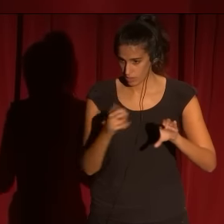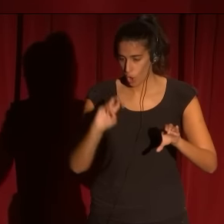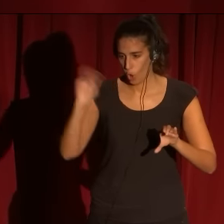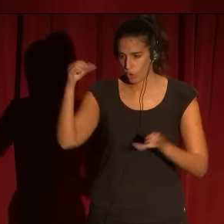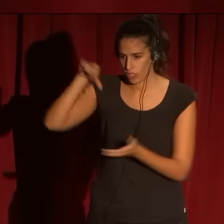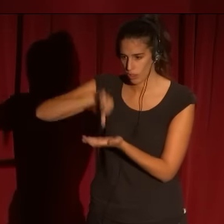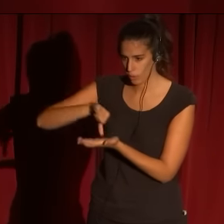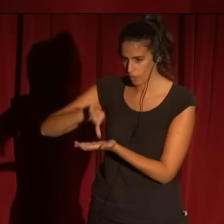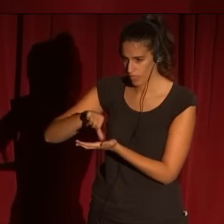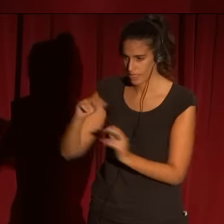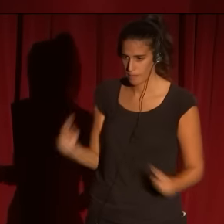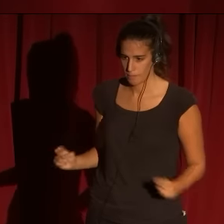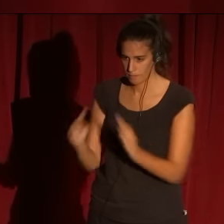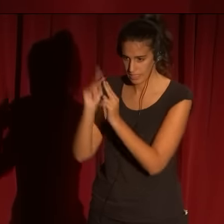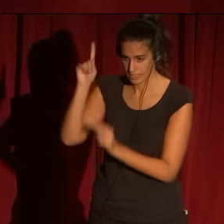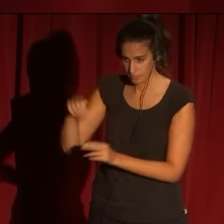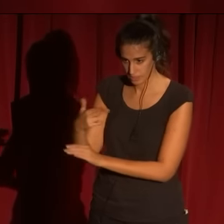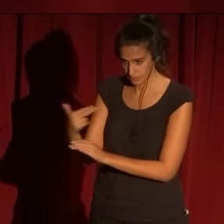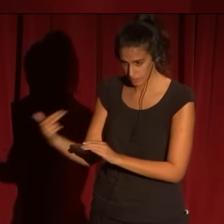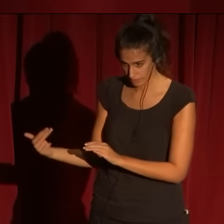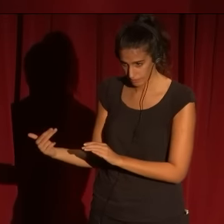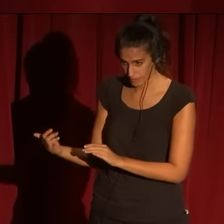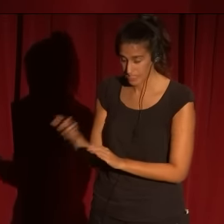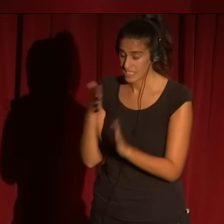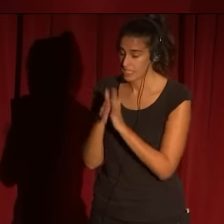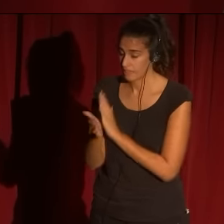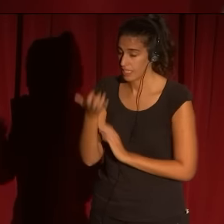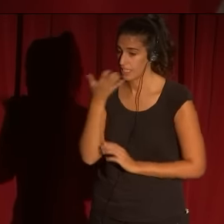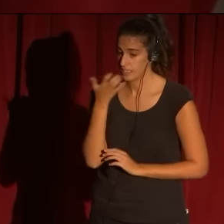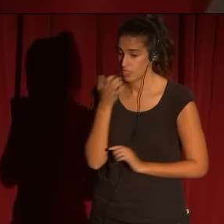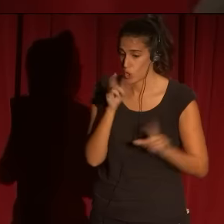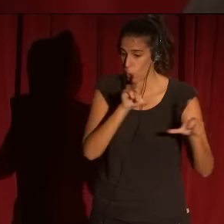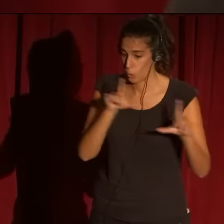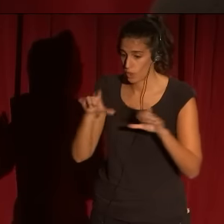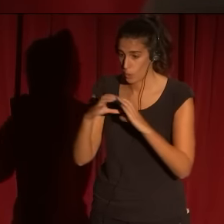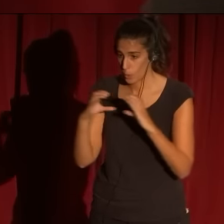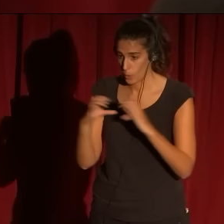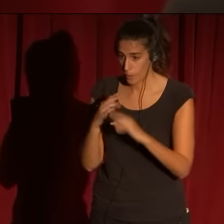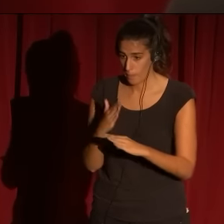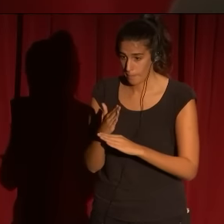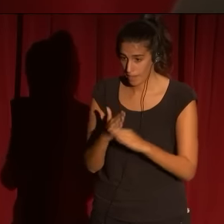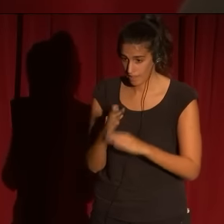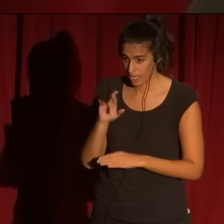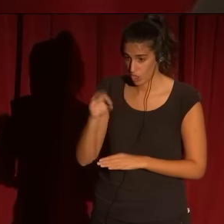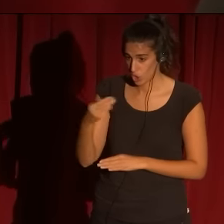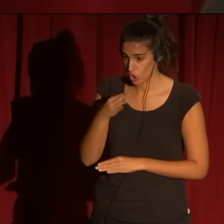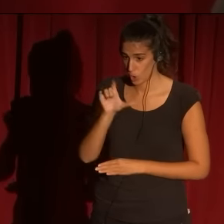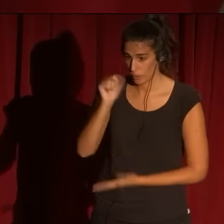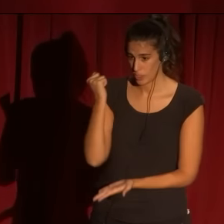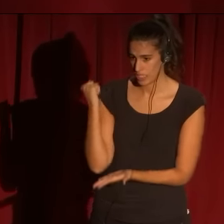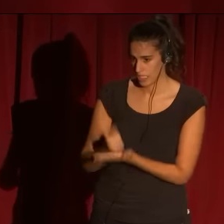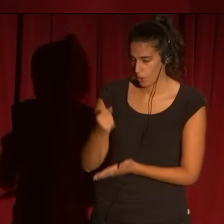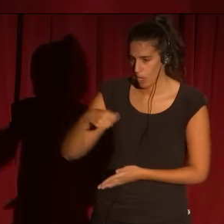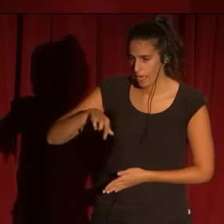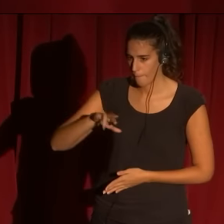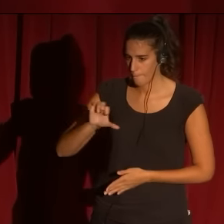ciudad es un cuadro que se pintó en París con lo cual si varios de sus cuadros tienen madera noble del Báltico pero sellado en amberes